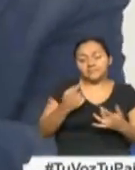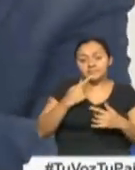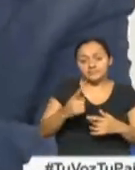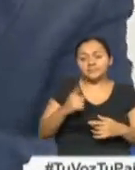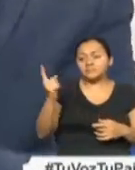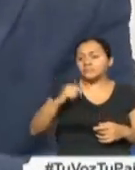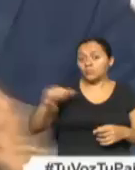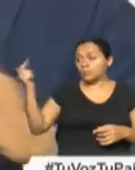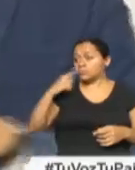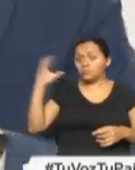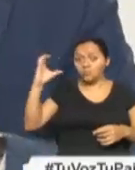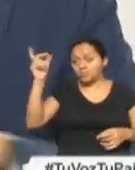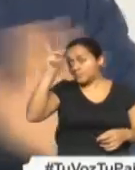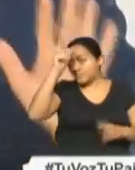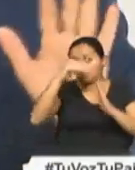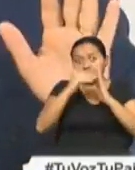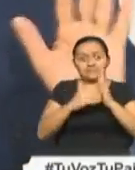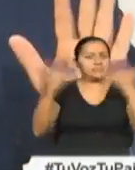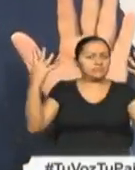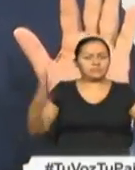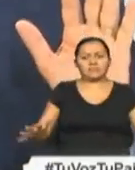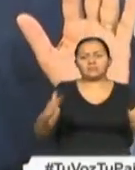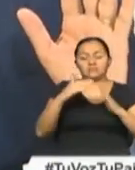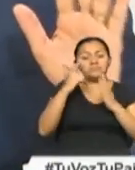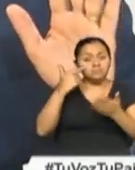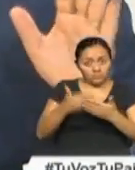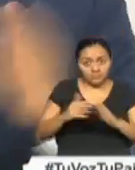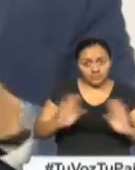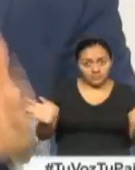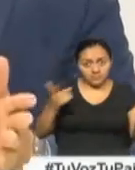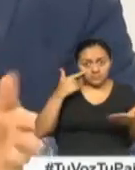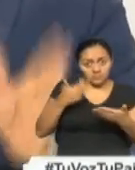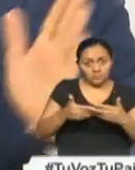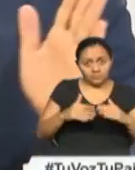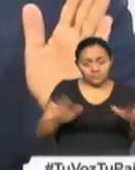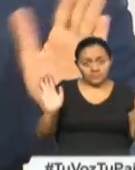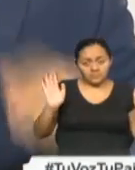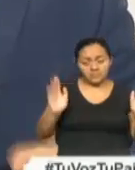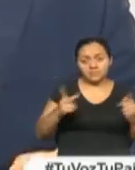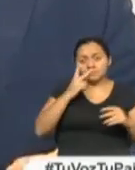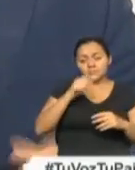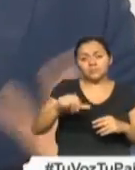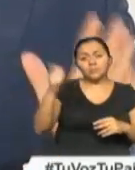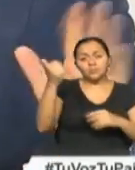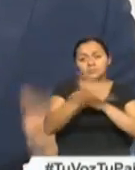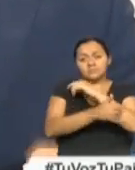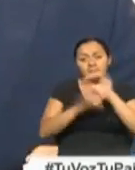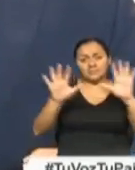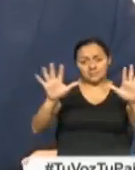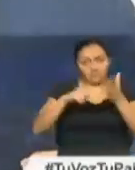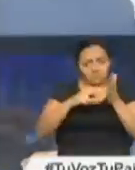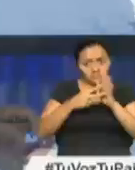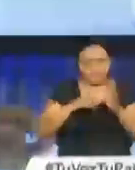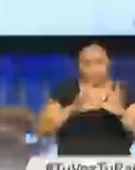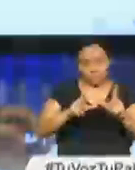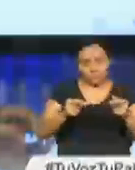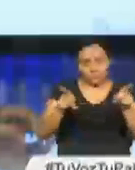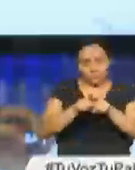tienen la lista, lo cual no es cierto. Al menos no hay pruebas de eso. ¿Ya? Y el resto, los otros 10 países, todos son corruptos entonces.